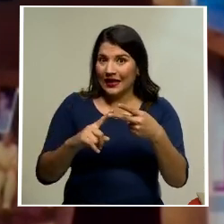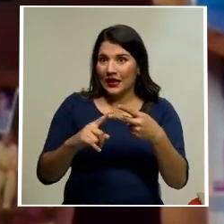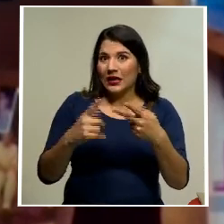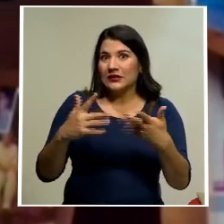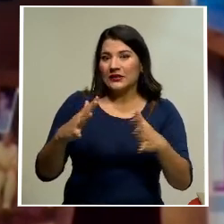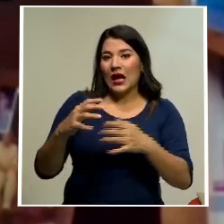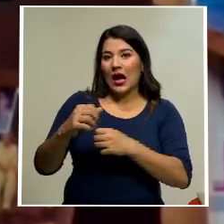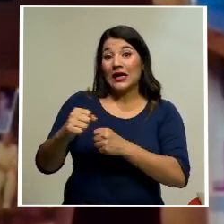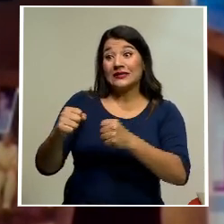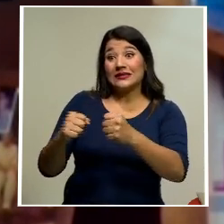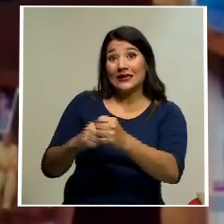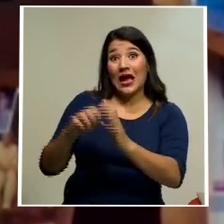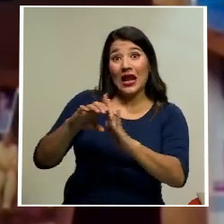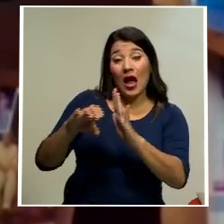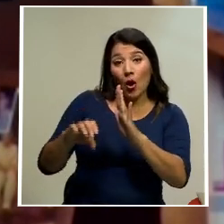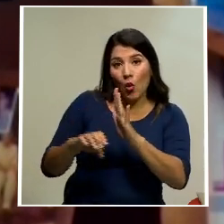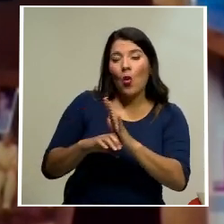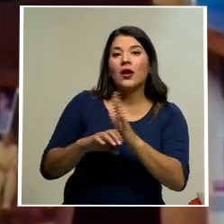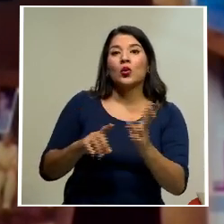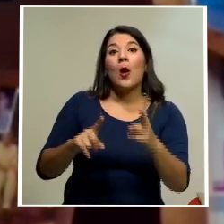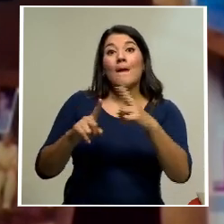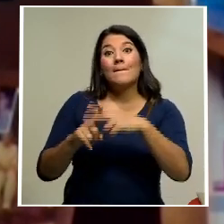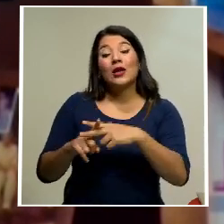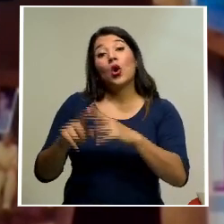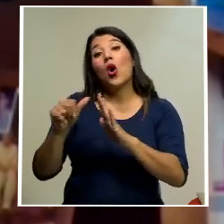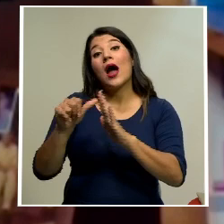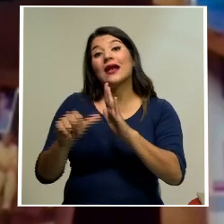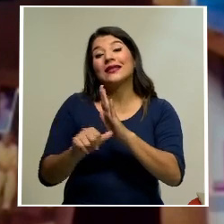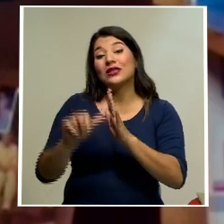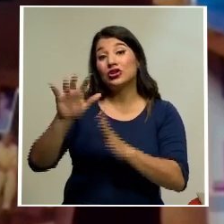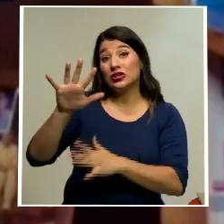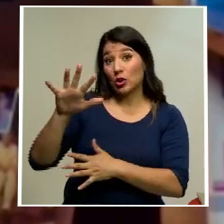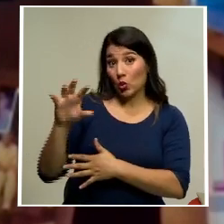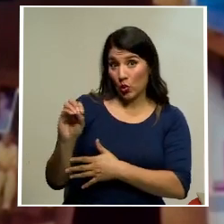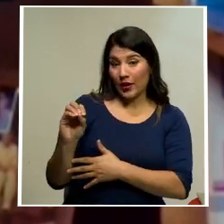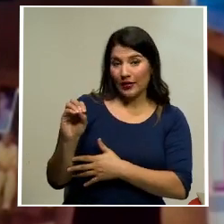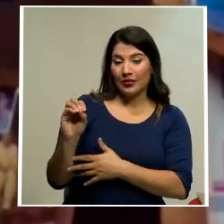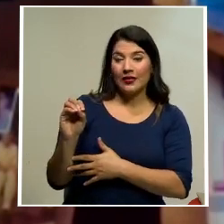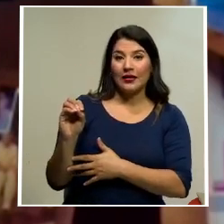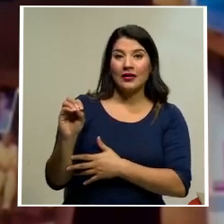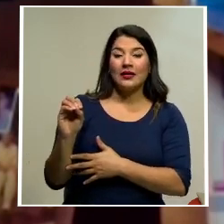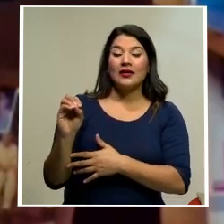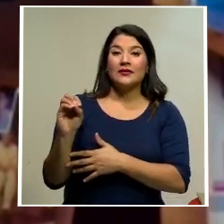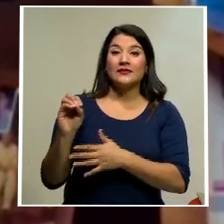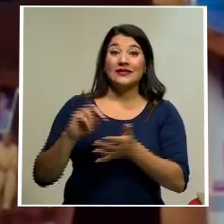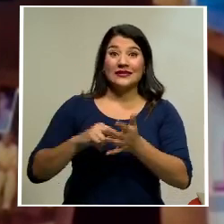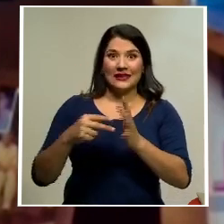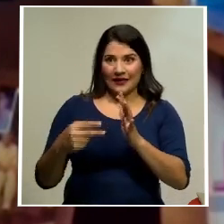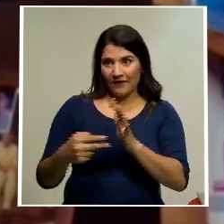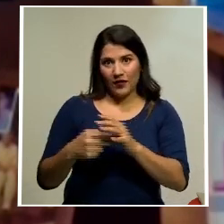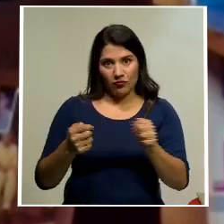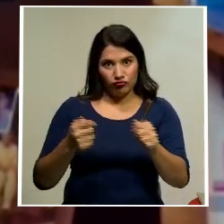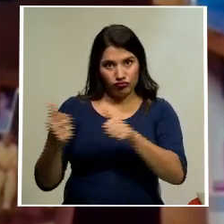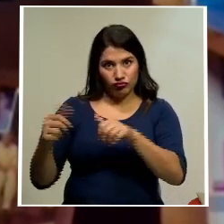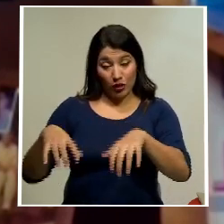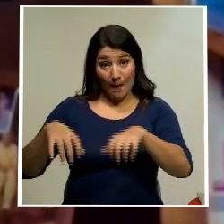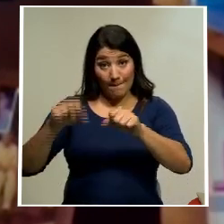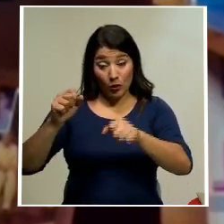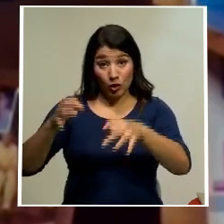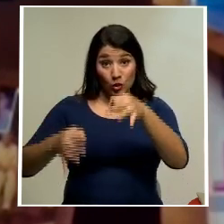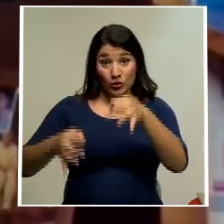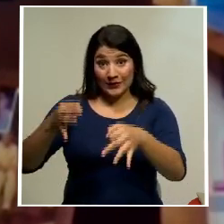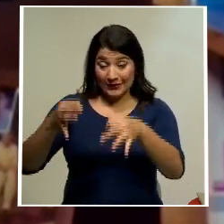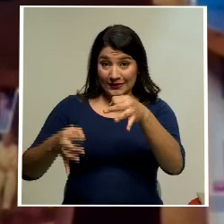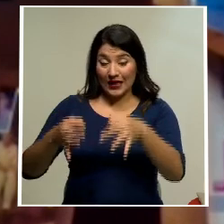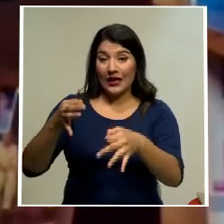en el artículo 50, ese nuevo artículo, ser acogido en la tesis de la Sala, es decir, excluir al Poder Judicial de toda